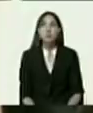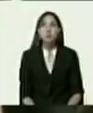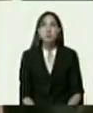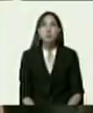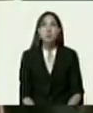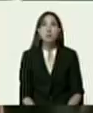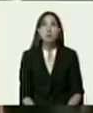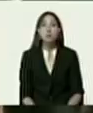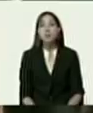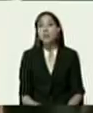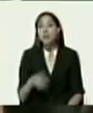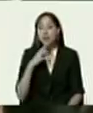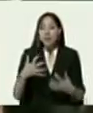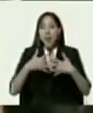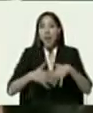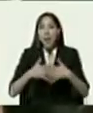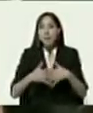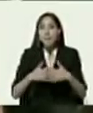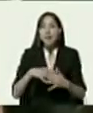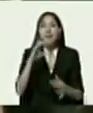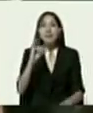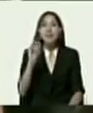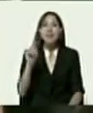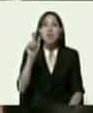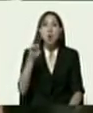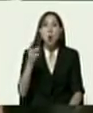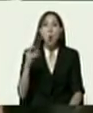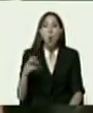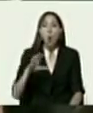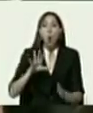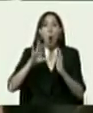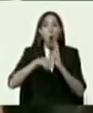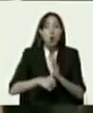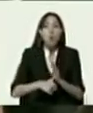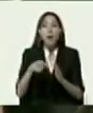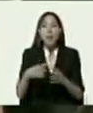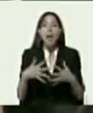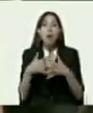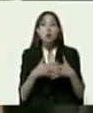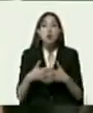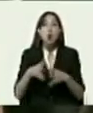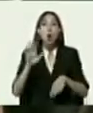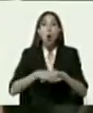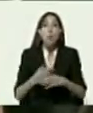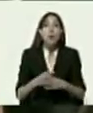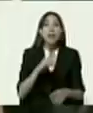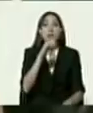fue asaltada por el gobierno de los Estados Unidos, una compañía cuyo valor supera los